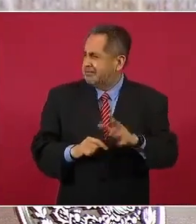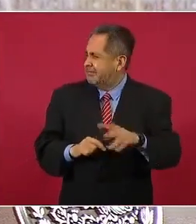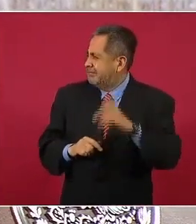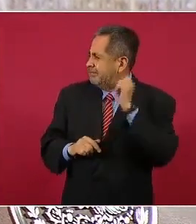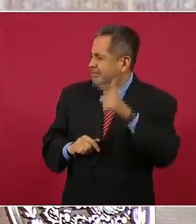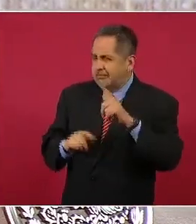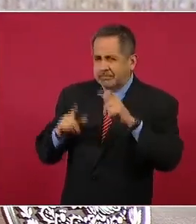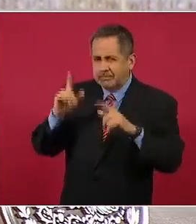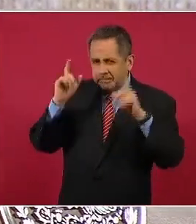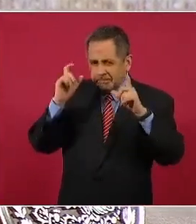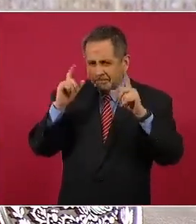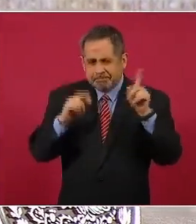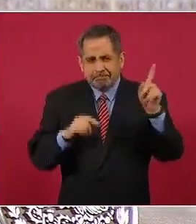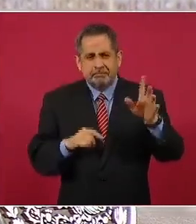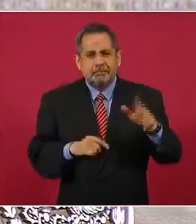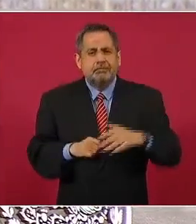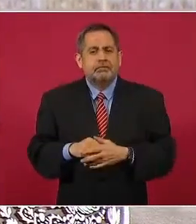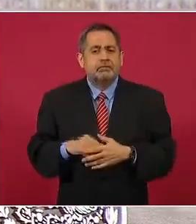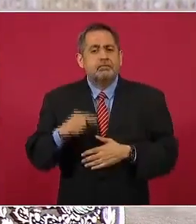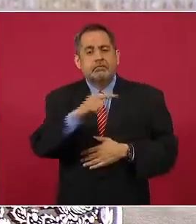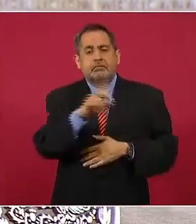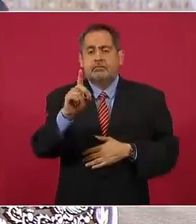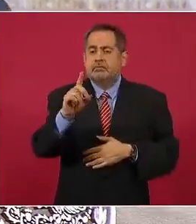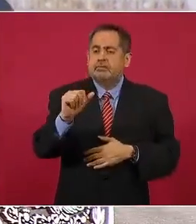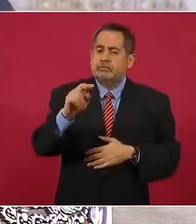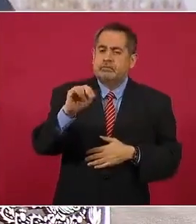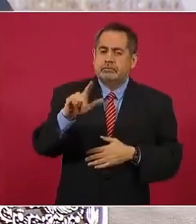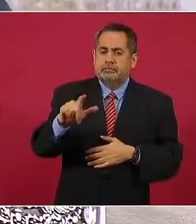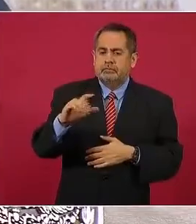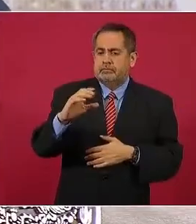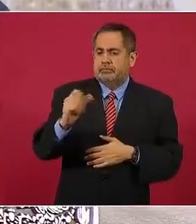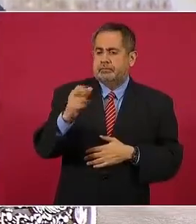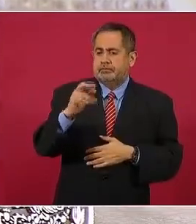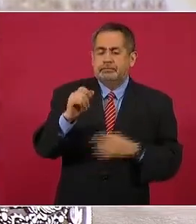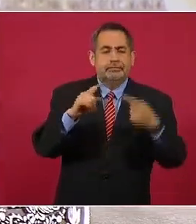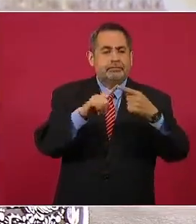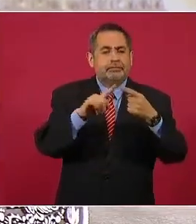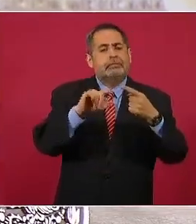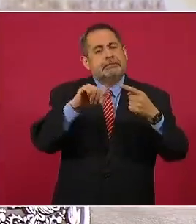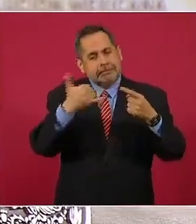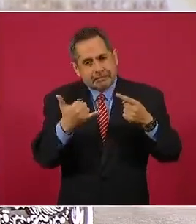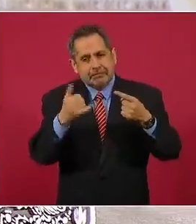ninguna foto, y dice Daniel Cabrera y los olvidados,